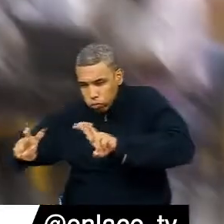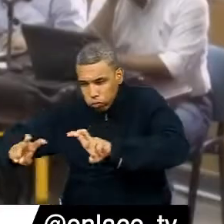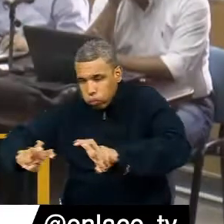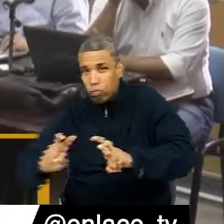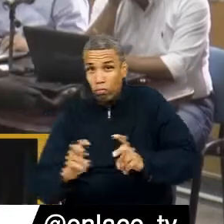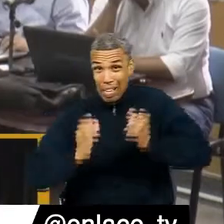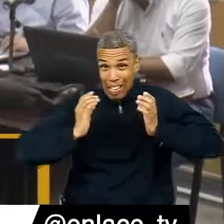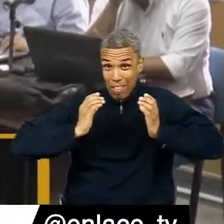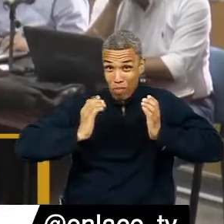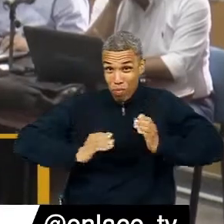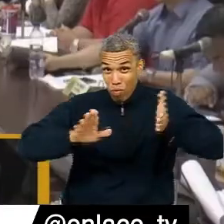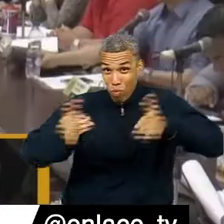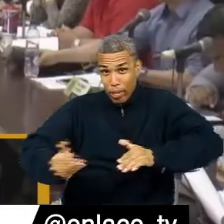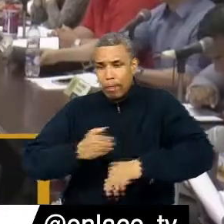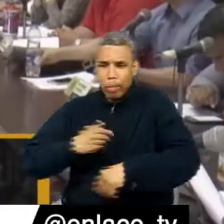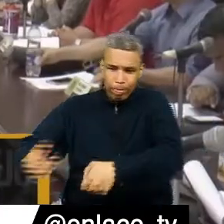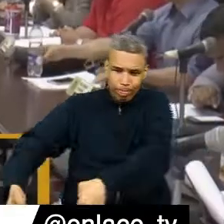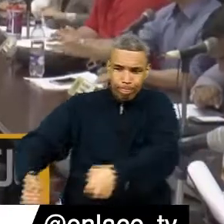cadáver.